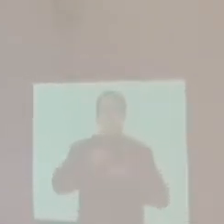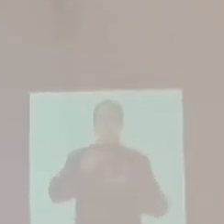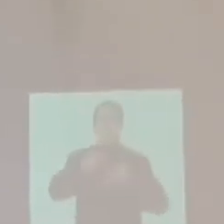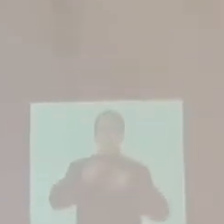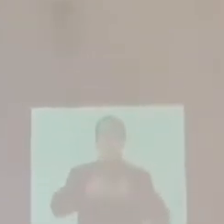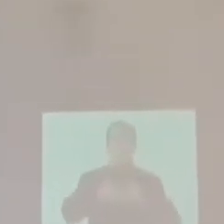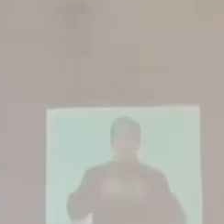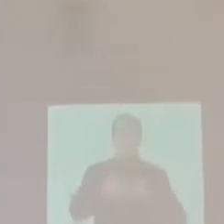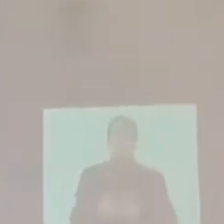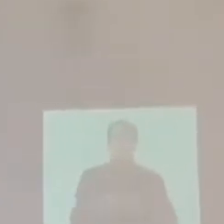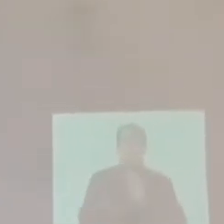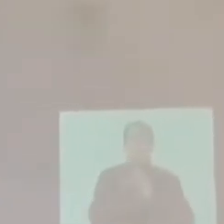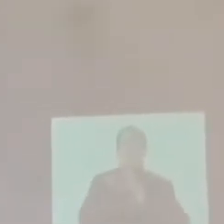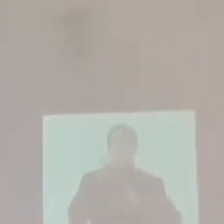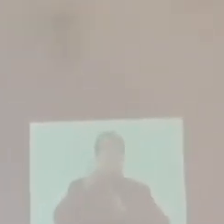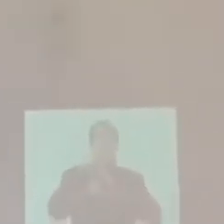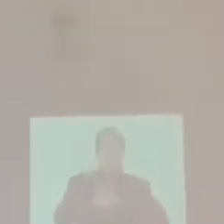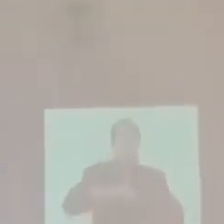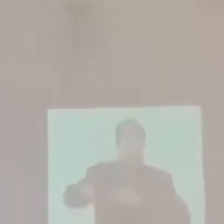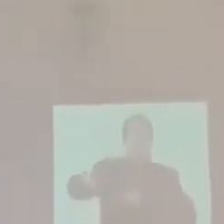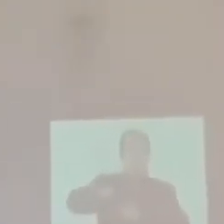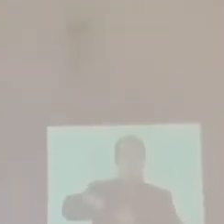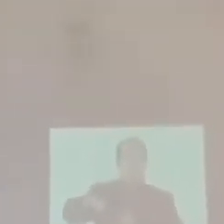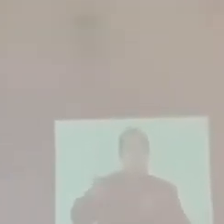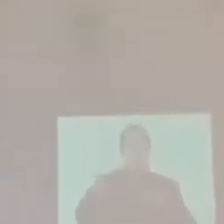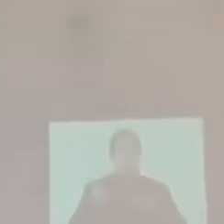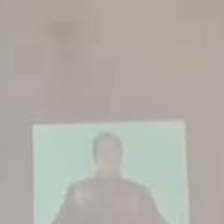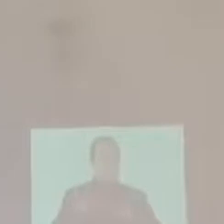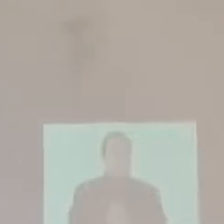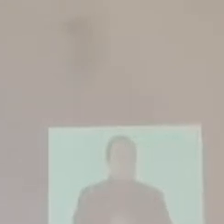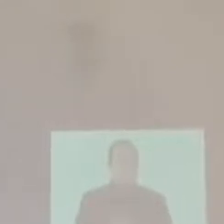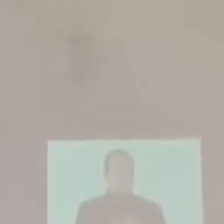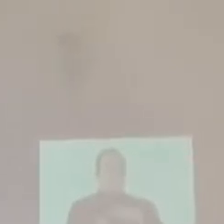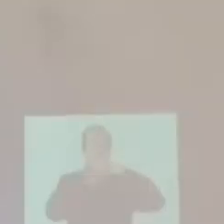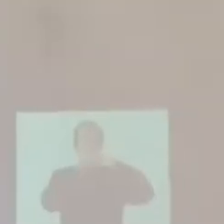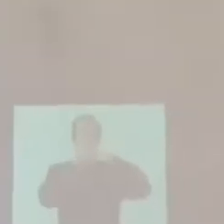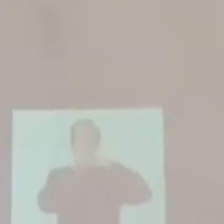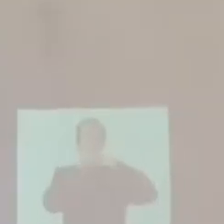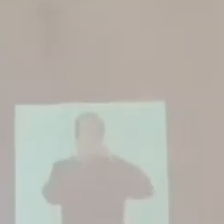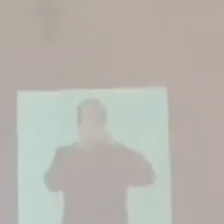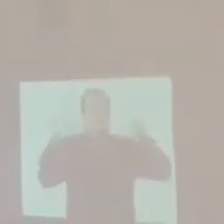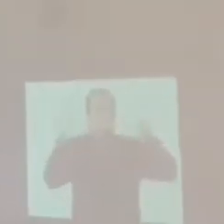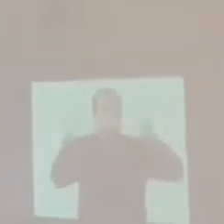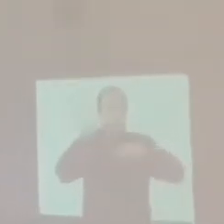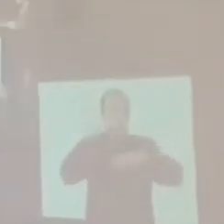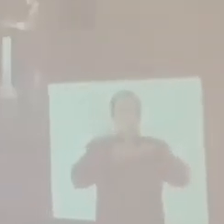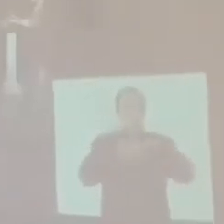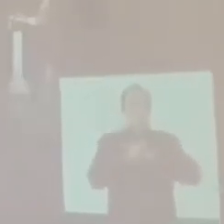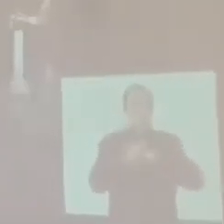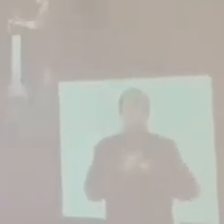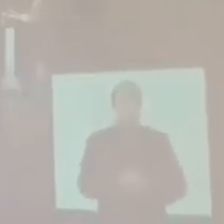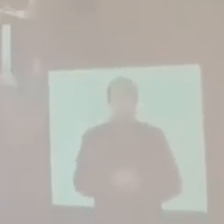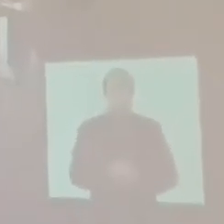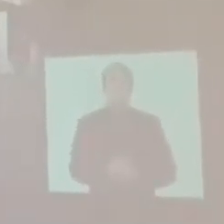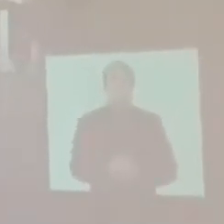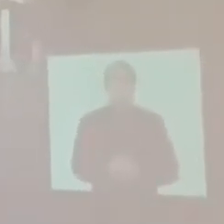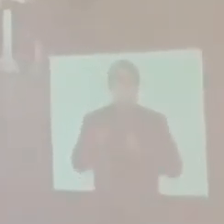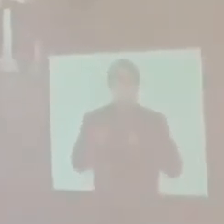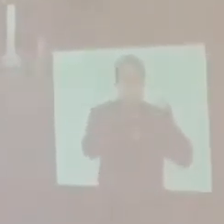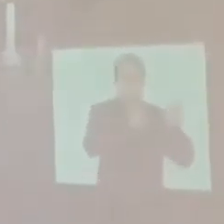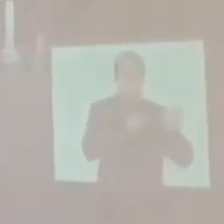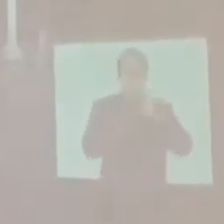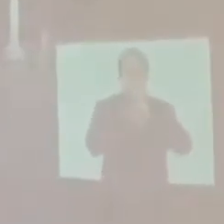las empresas que construyeron el metro porque ellos están haciendo este reforzamiento. Por otro lado, hemos